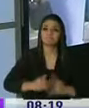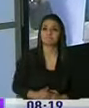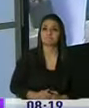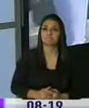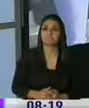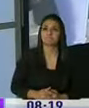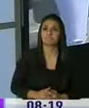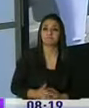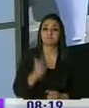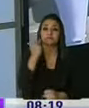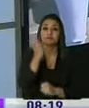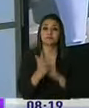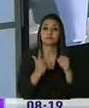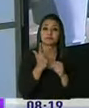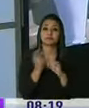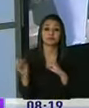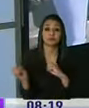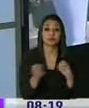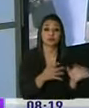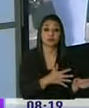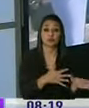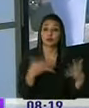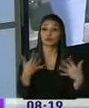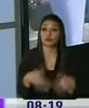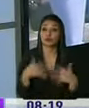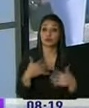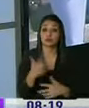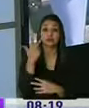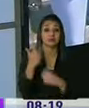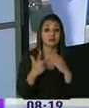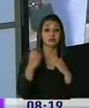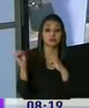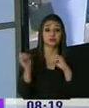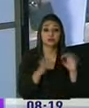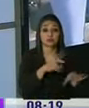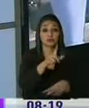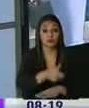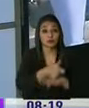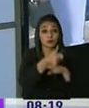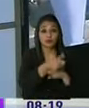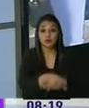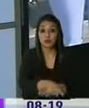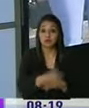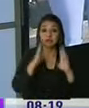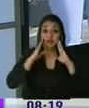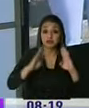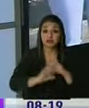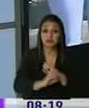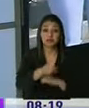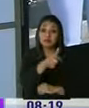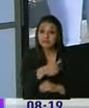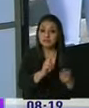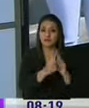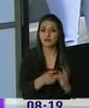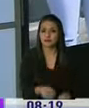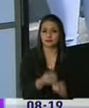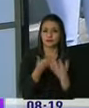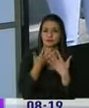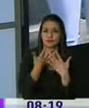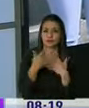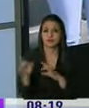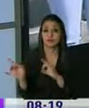Sofía, 3 años de abandono. Eso se llama 3 años de abandono, de acuerdo a lo que ha dicho la vecina. 3 años en el cual les han dejado ahí